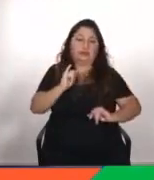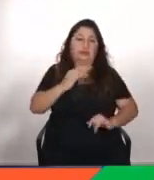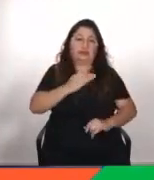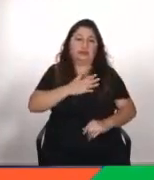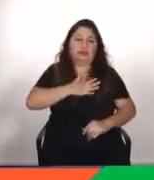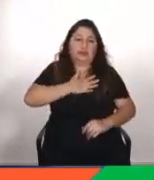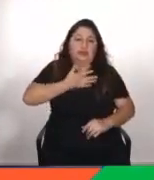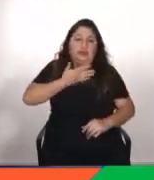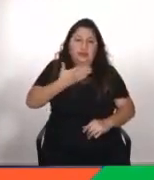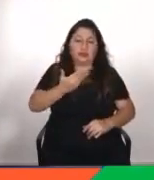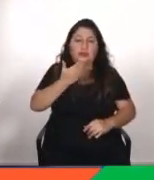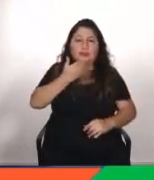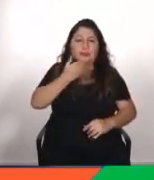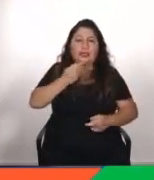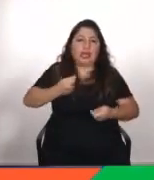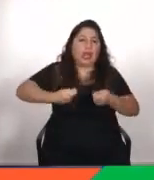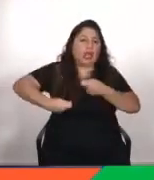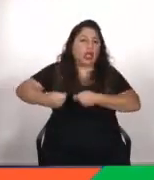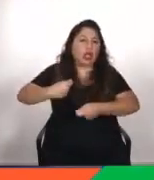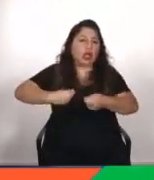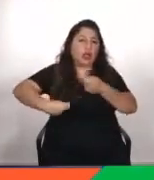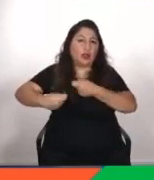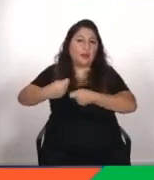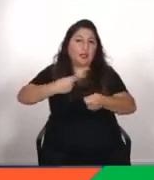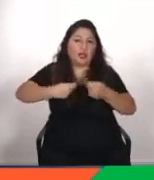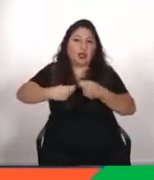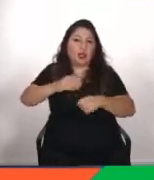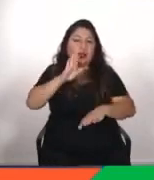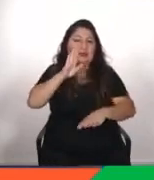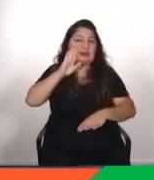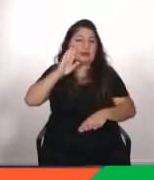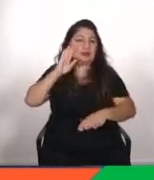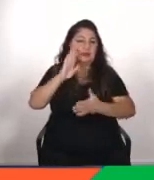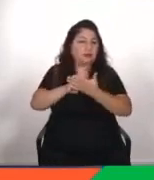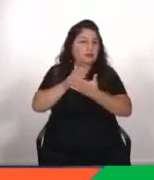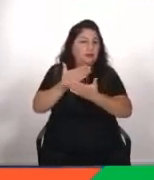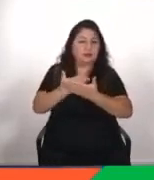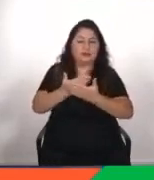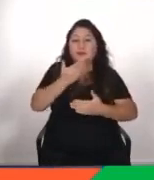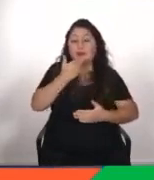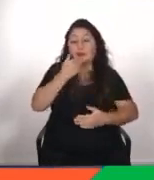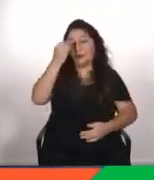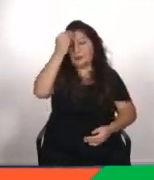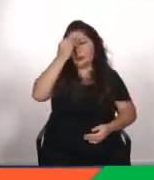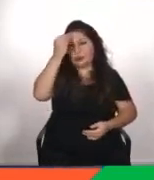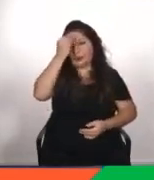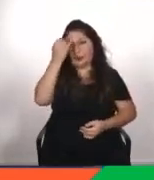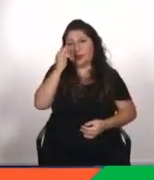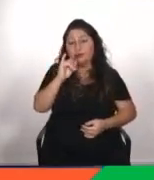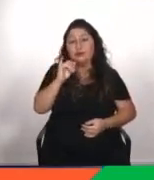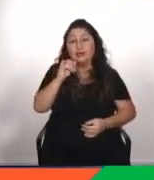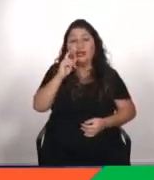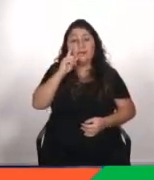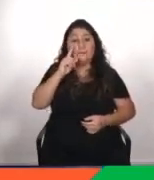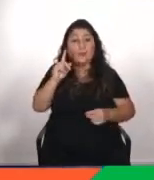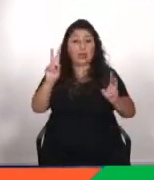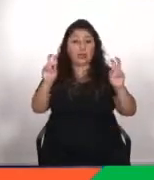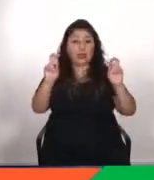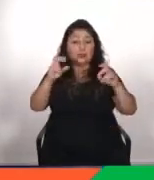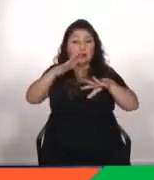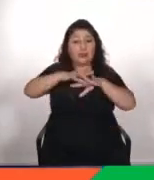va a afectar mucho, en lo sanitario también ha afectado muchísimo, entonces con preocupación. Y en cuanto al papel de las matemáticas en